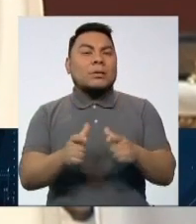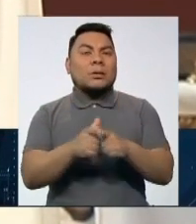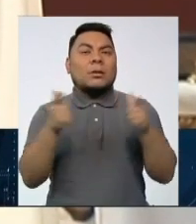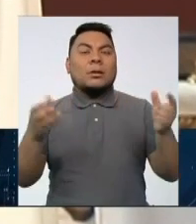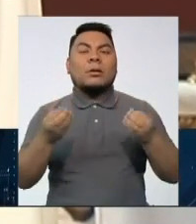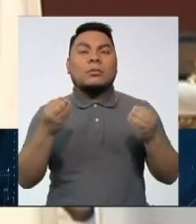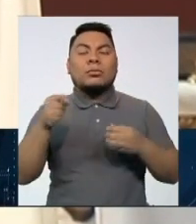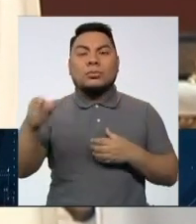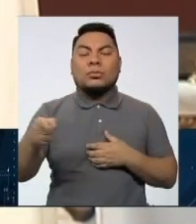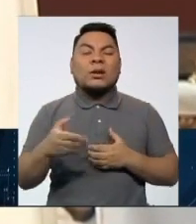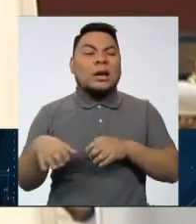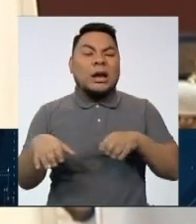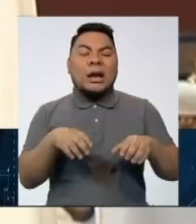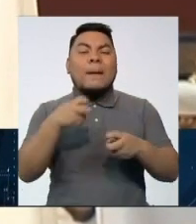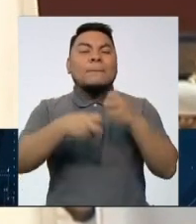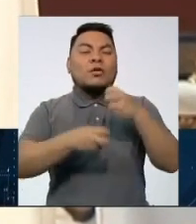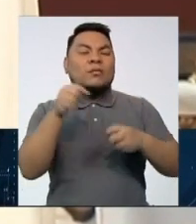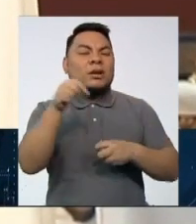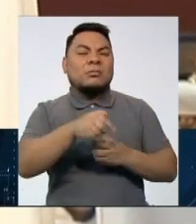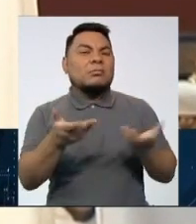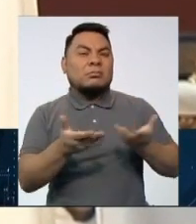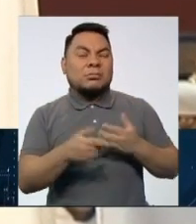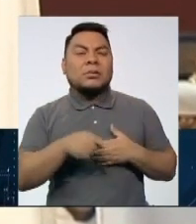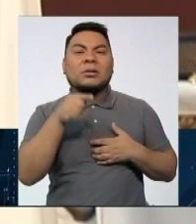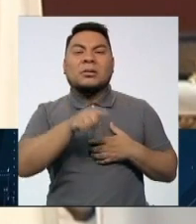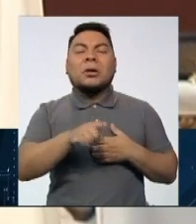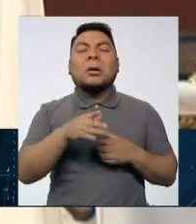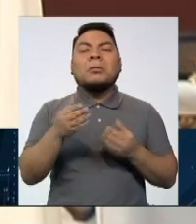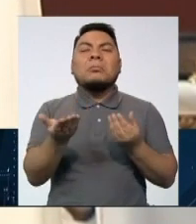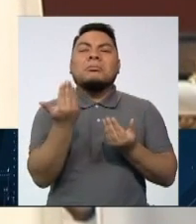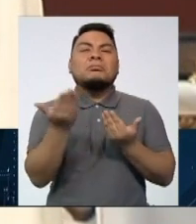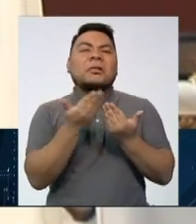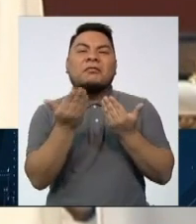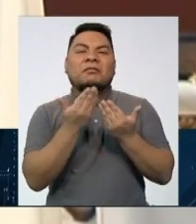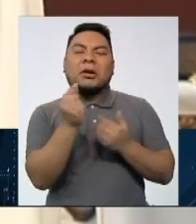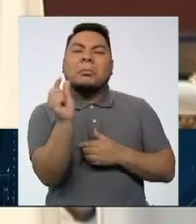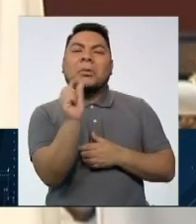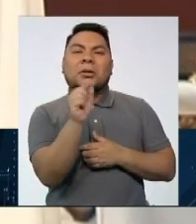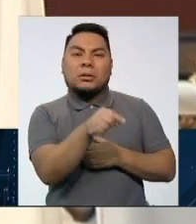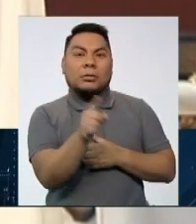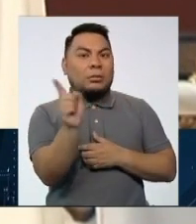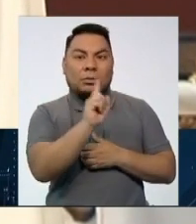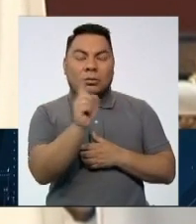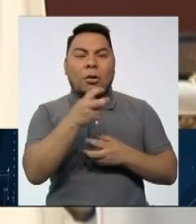la causa del problema no es superficial, sino profunda.